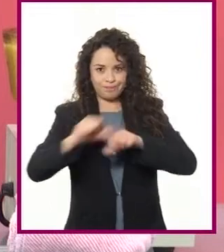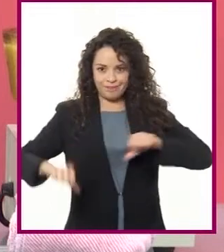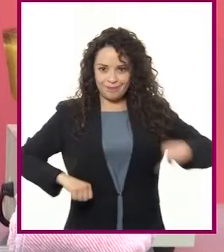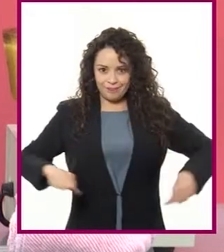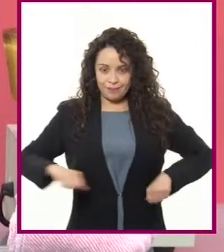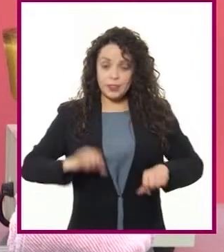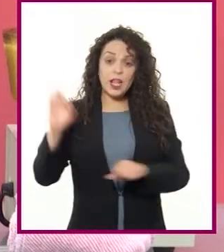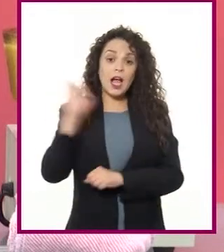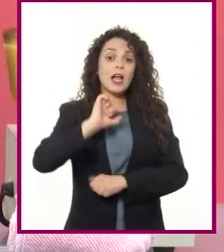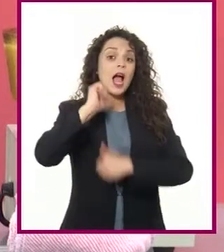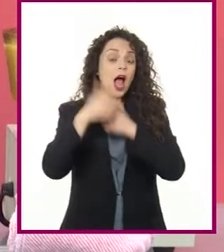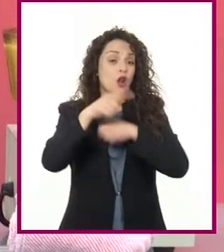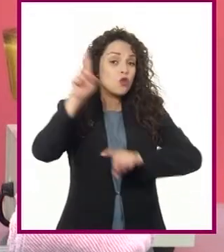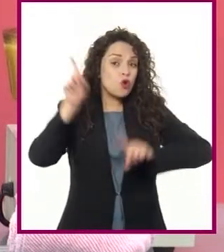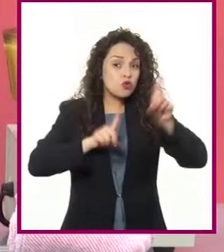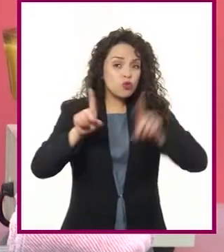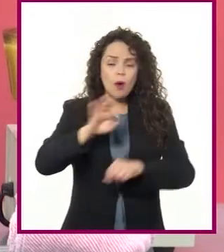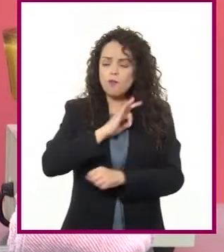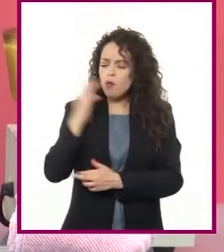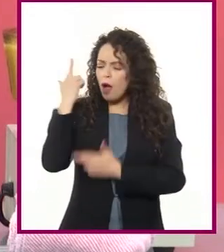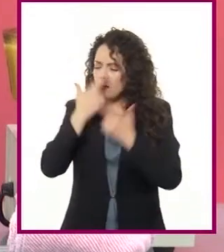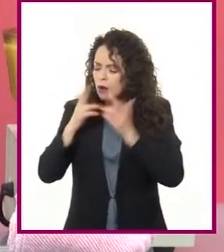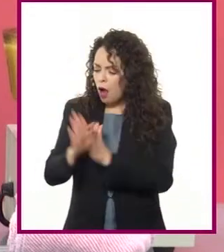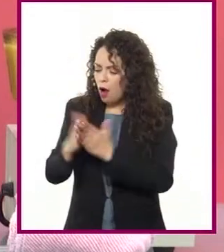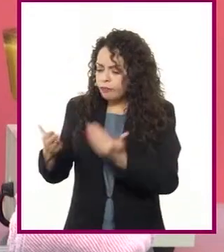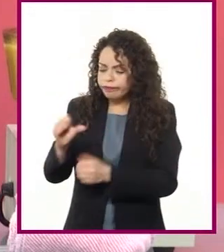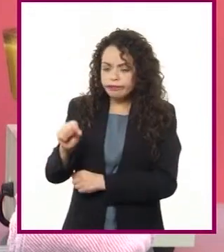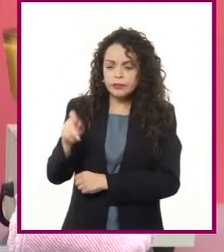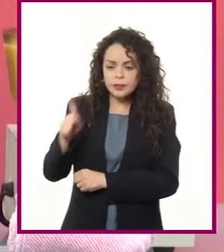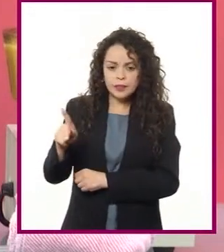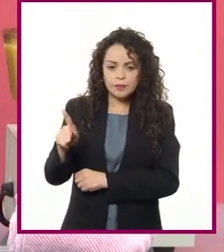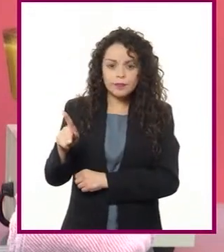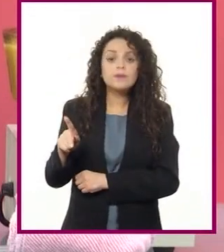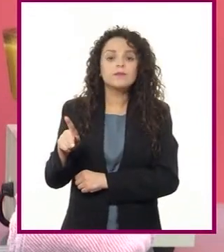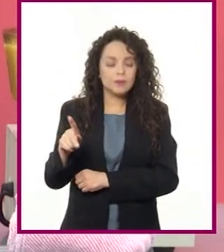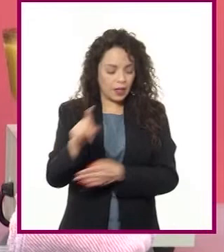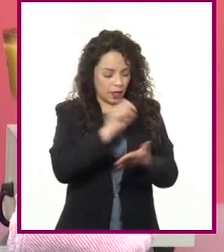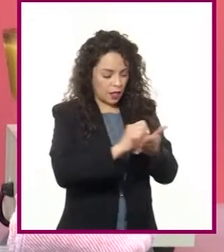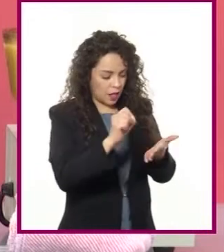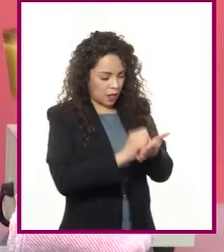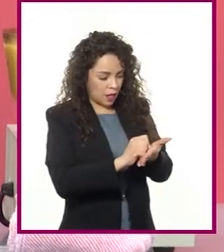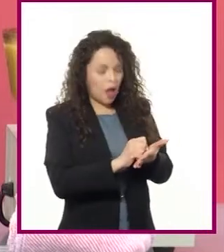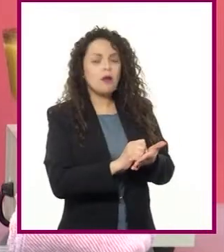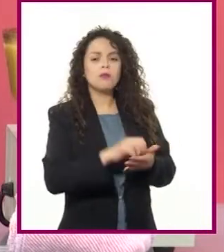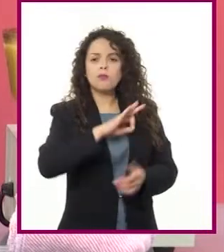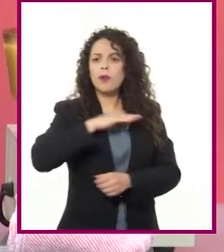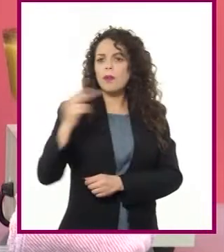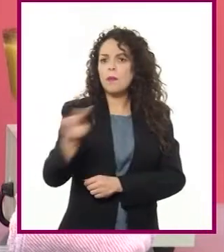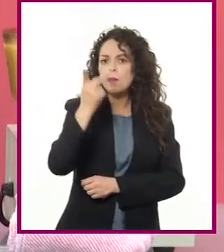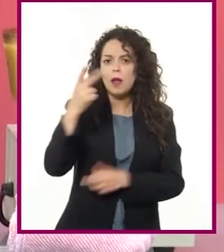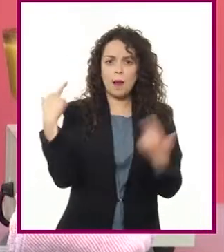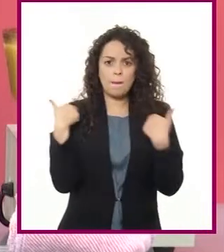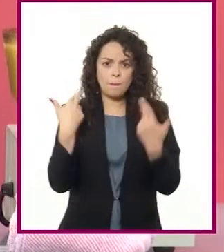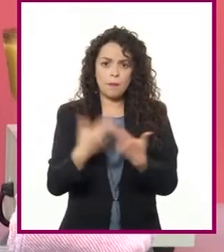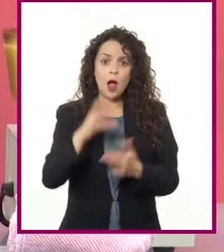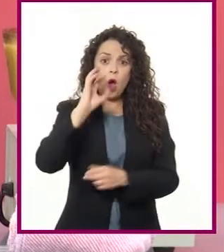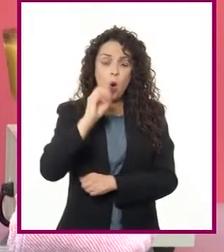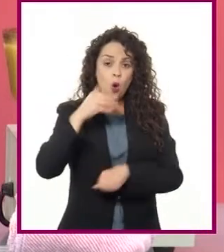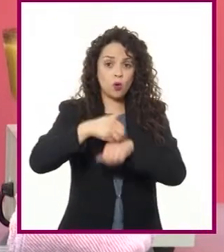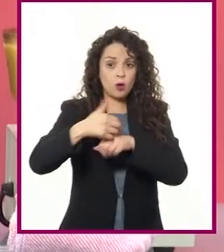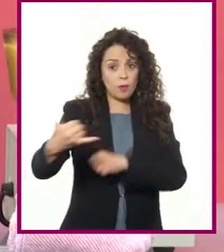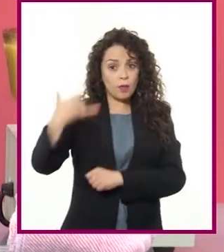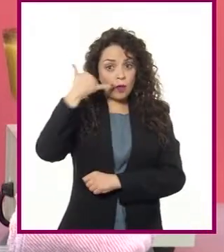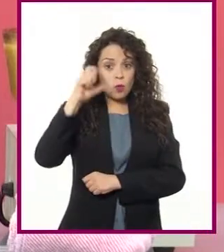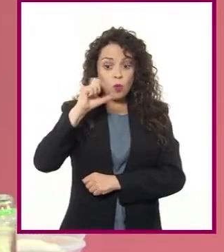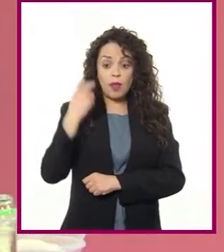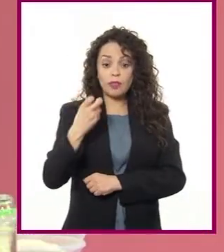su libro de texto, volver a las sesiones anteriores, consultar a sus profesores y hablar a los teléfonos que les proporcionaremos al final